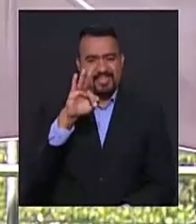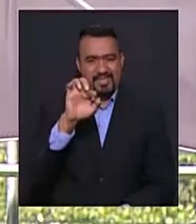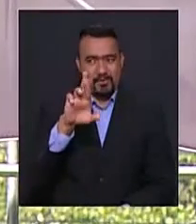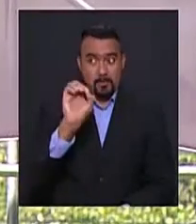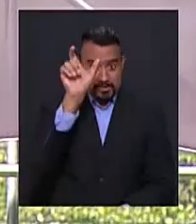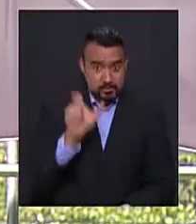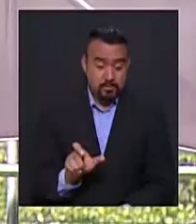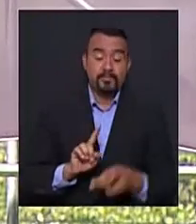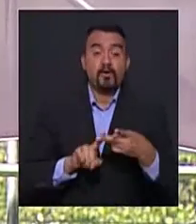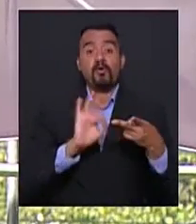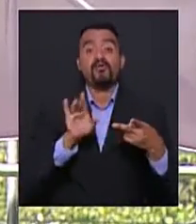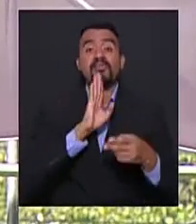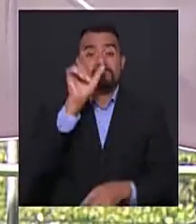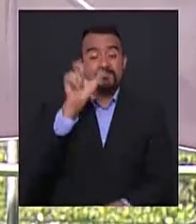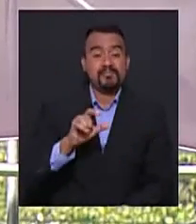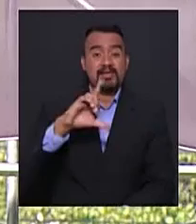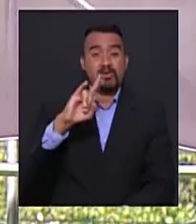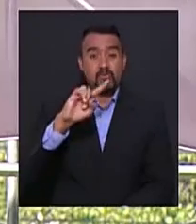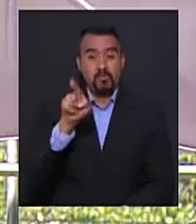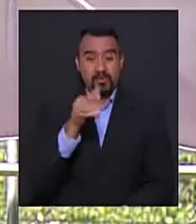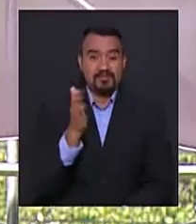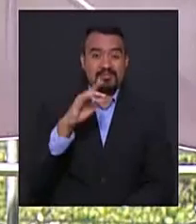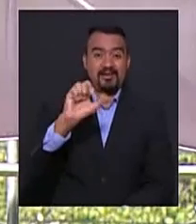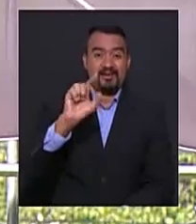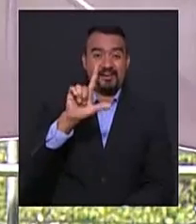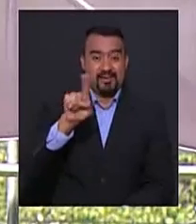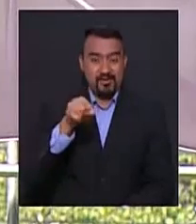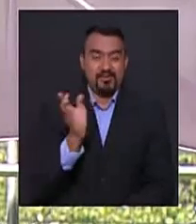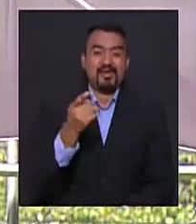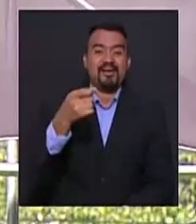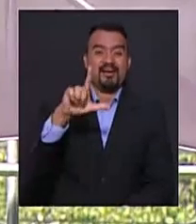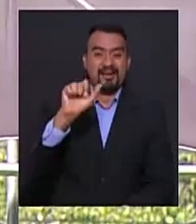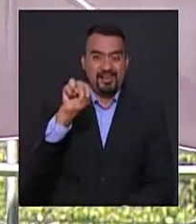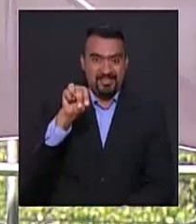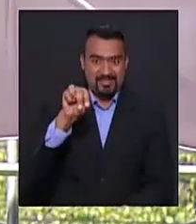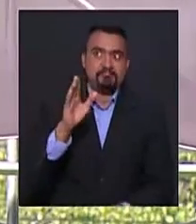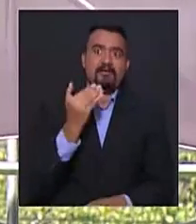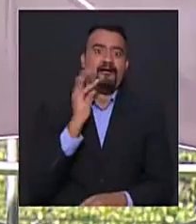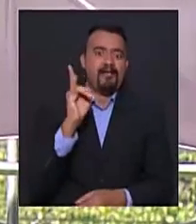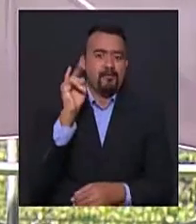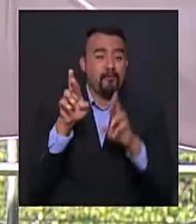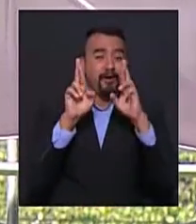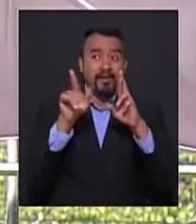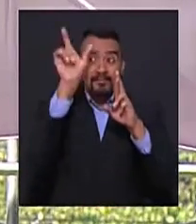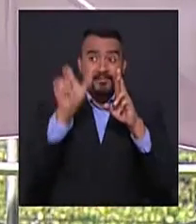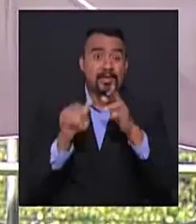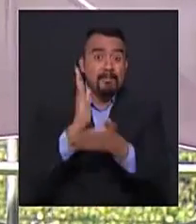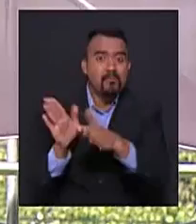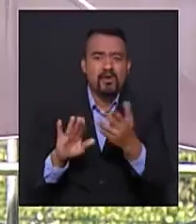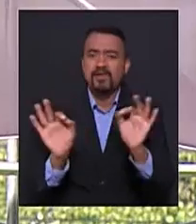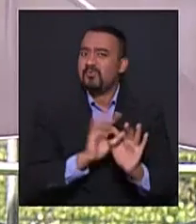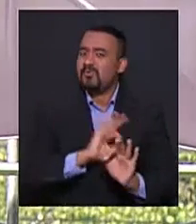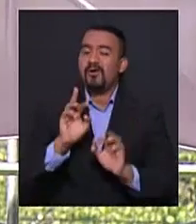expresidente, Luis Carlos Galán? ¿Cómo me gustaría que la vejez los hubiera sorprendido sonriendo con sus